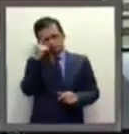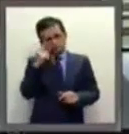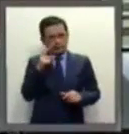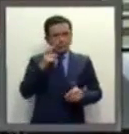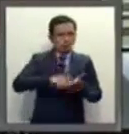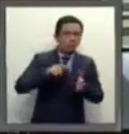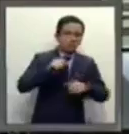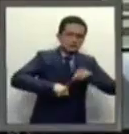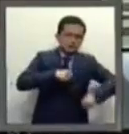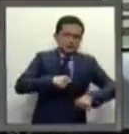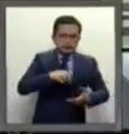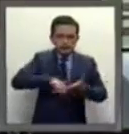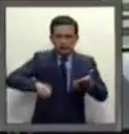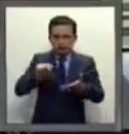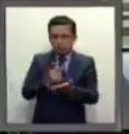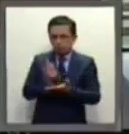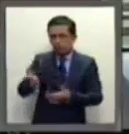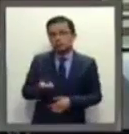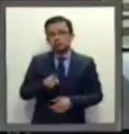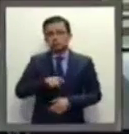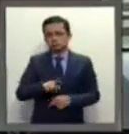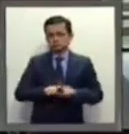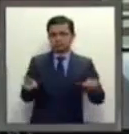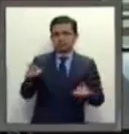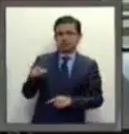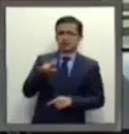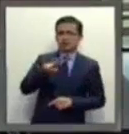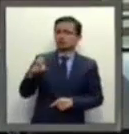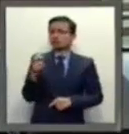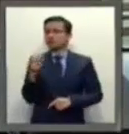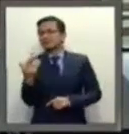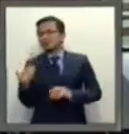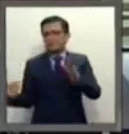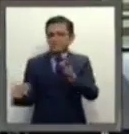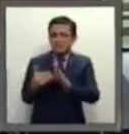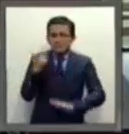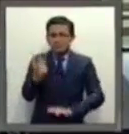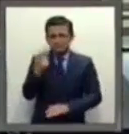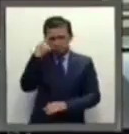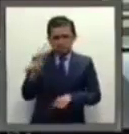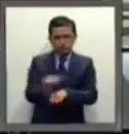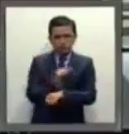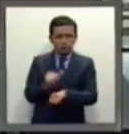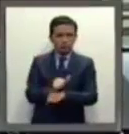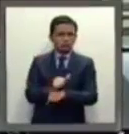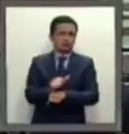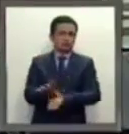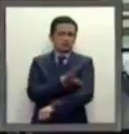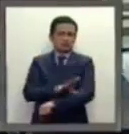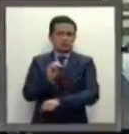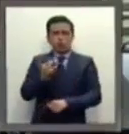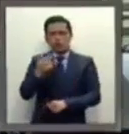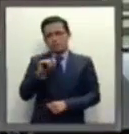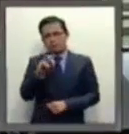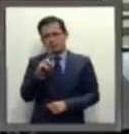puedan comprar, comparado con los 250 mil pesos para autos híbridos y eléctricos. Tenemos una